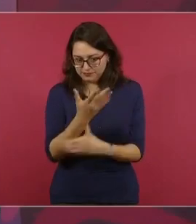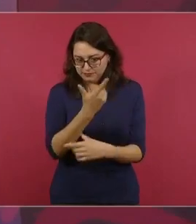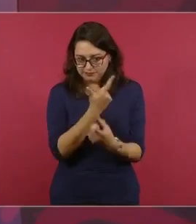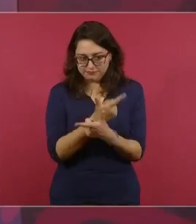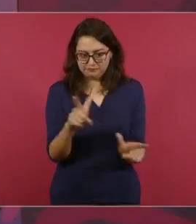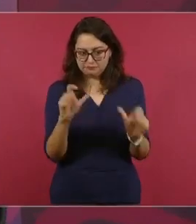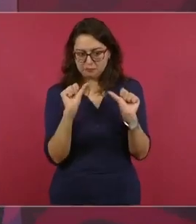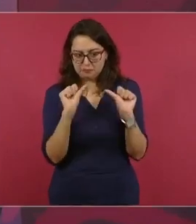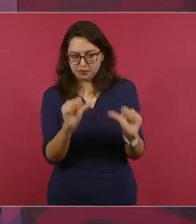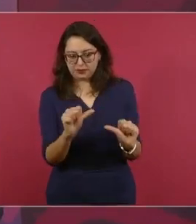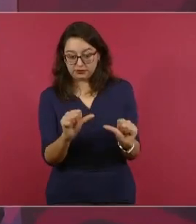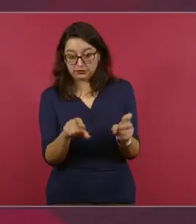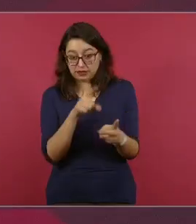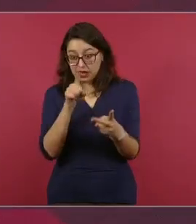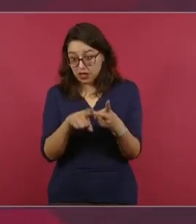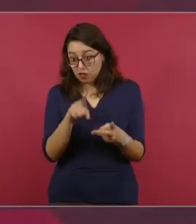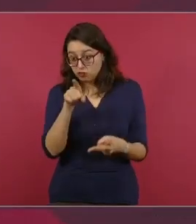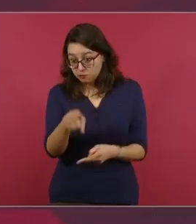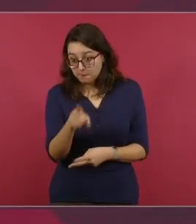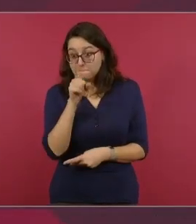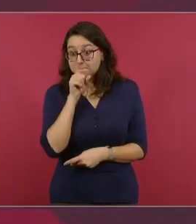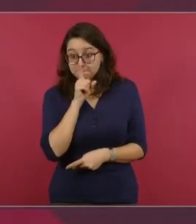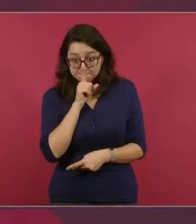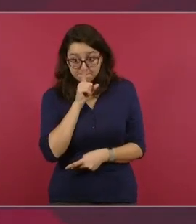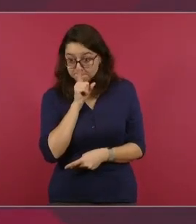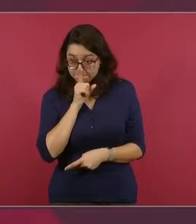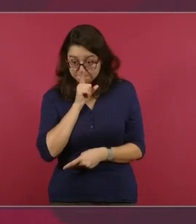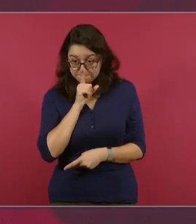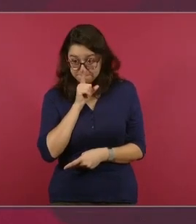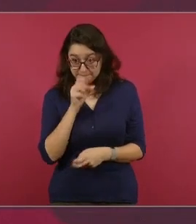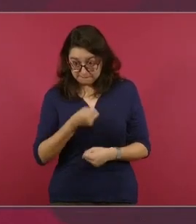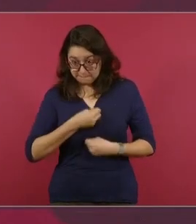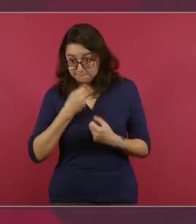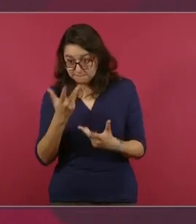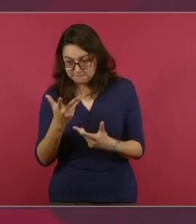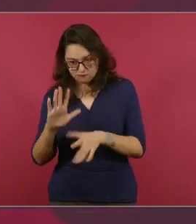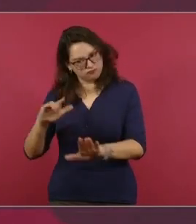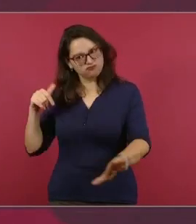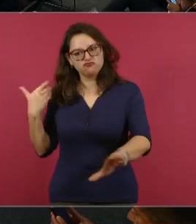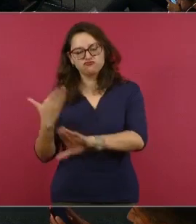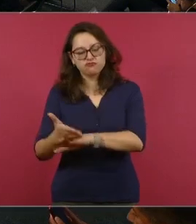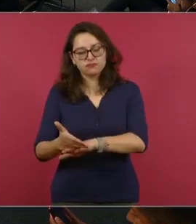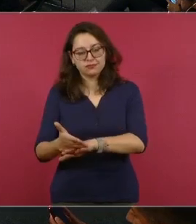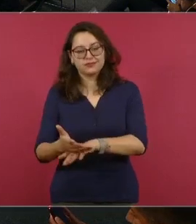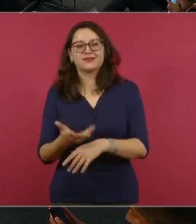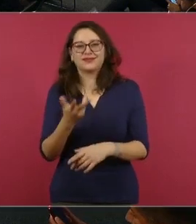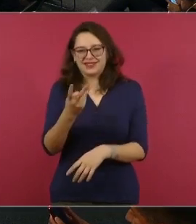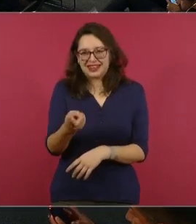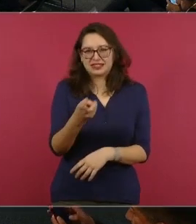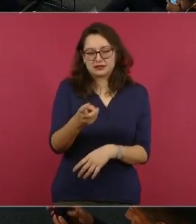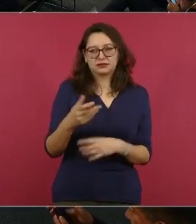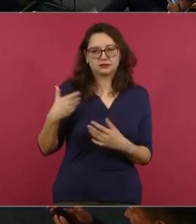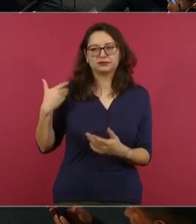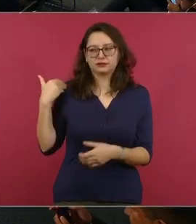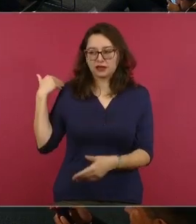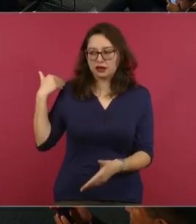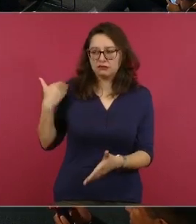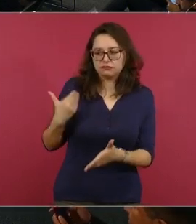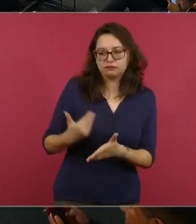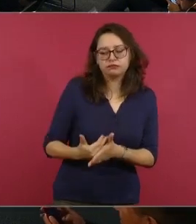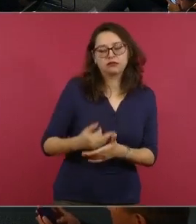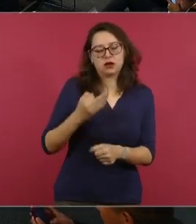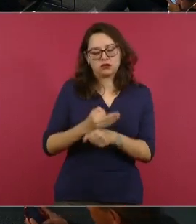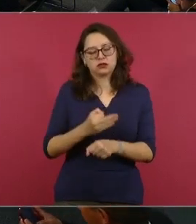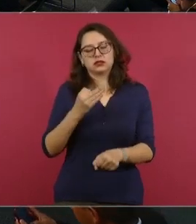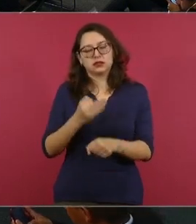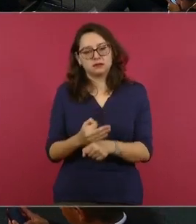estamos atendiendo este asunto. Acerca de Tamaulipas, sí hay mucho